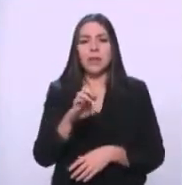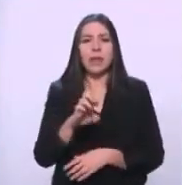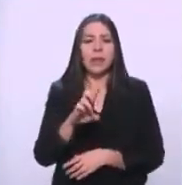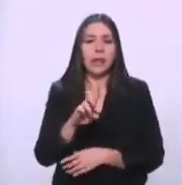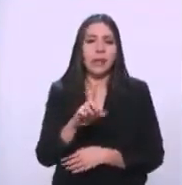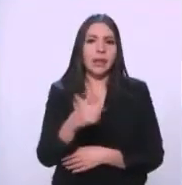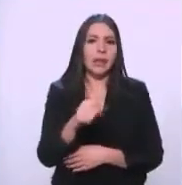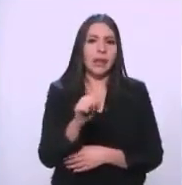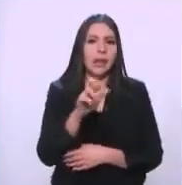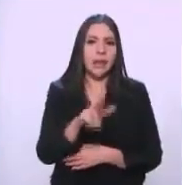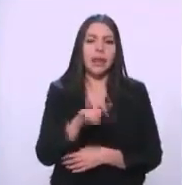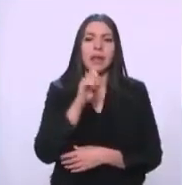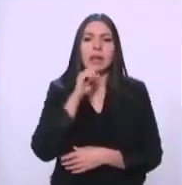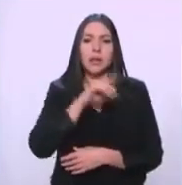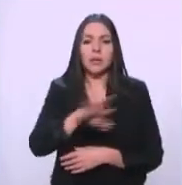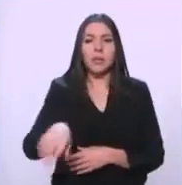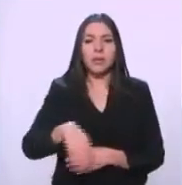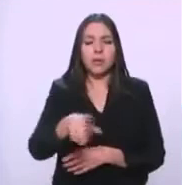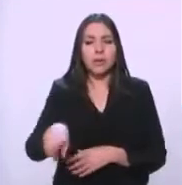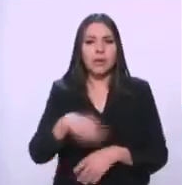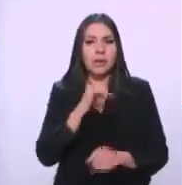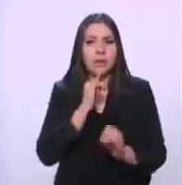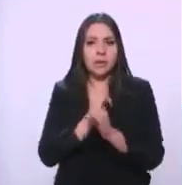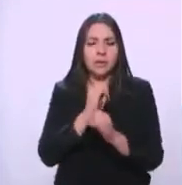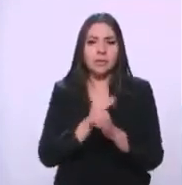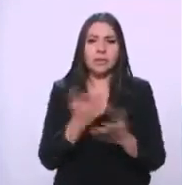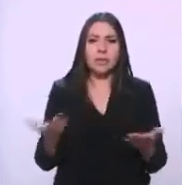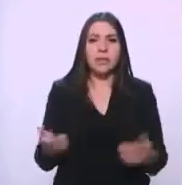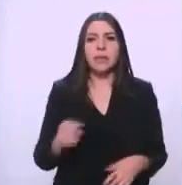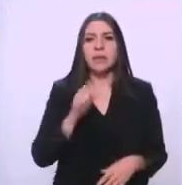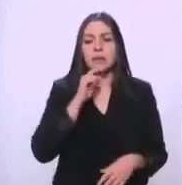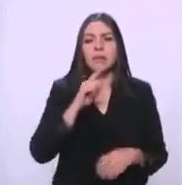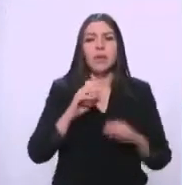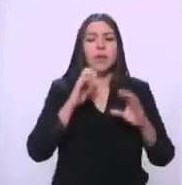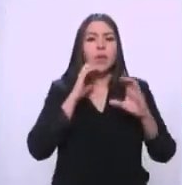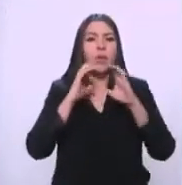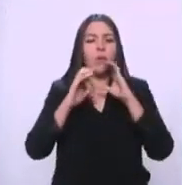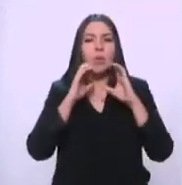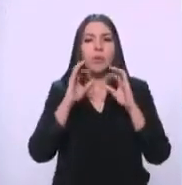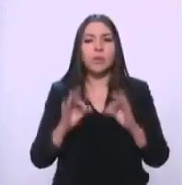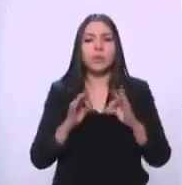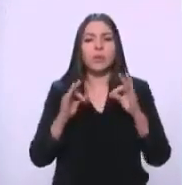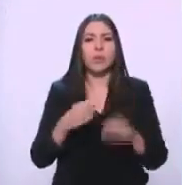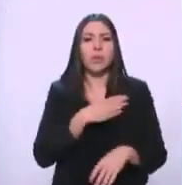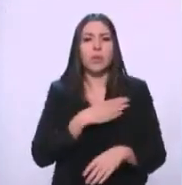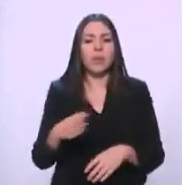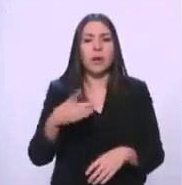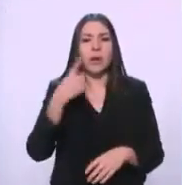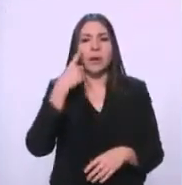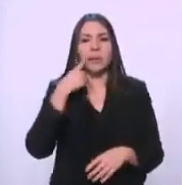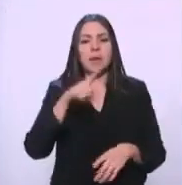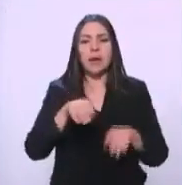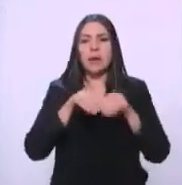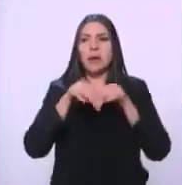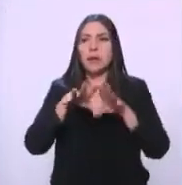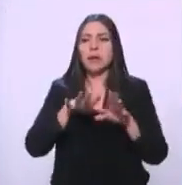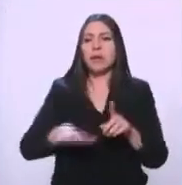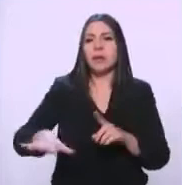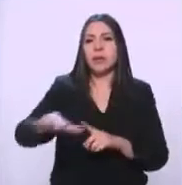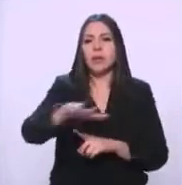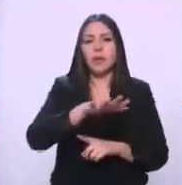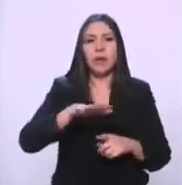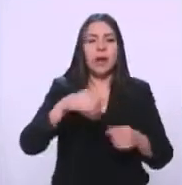Seis. Búsquenlo también en internet. Y eso, la comunicación apeló muy bien a cierto sector de Jalisco